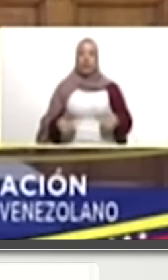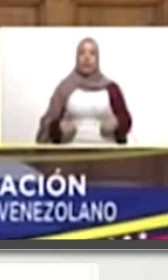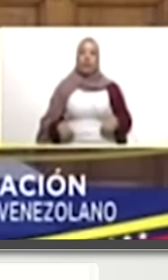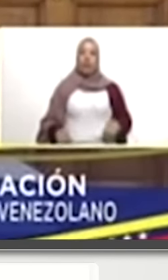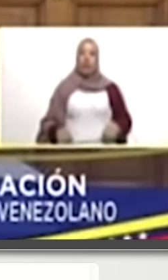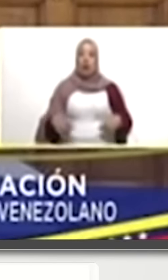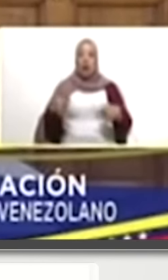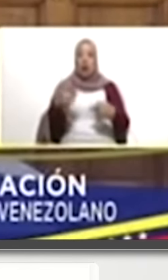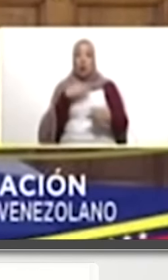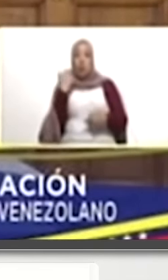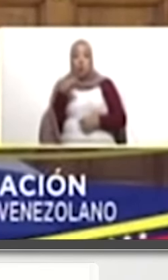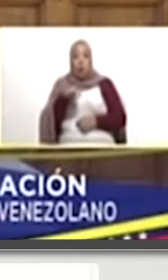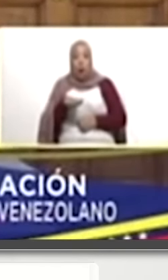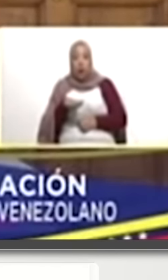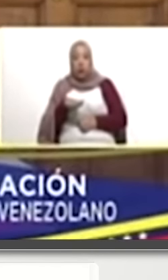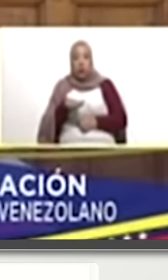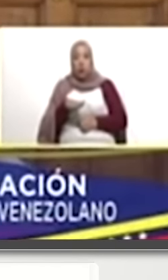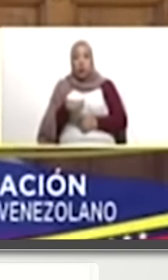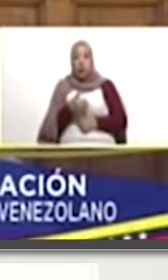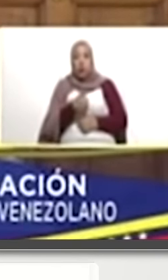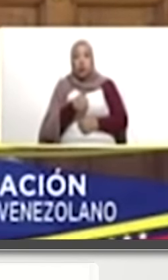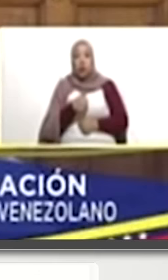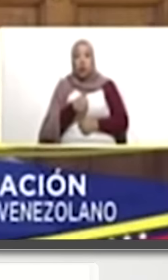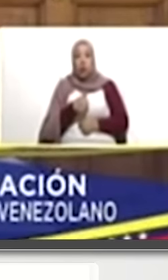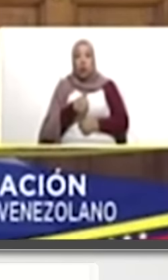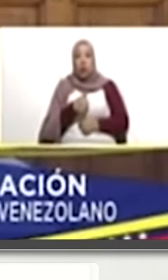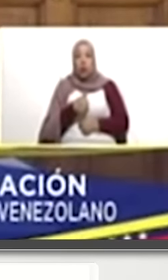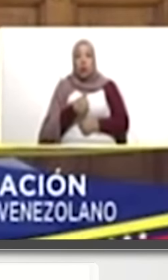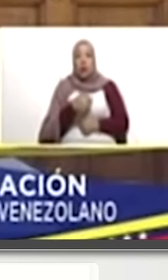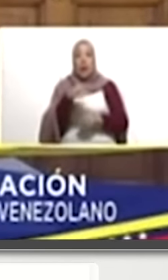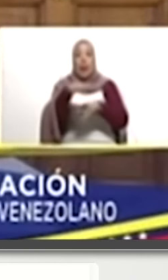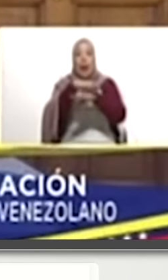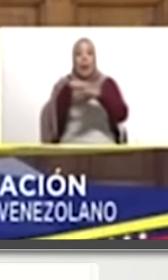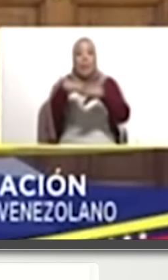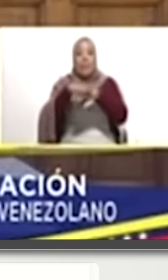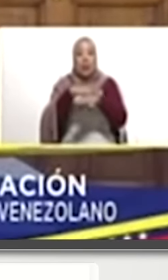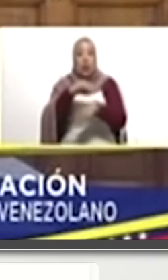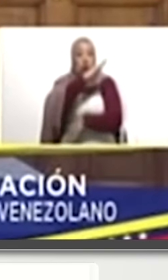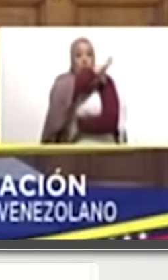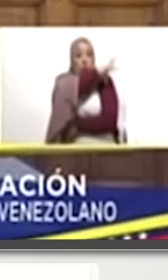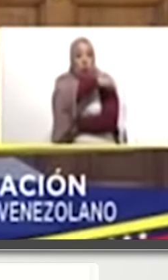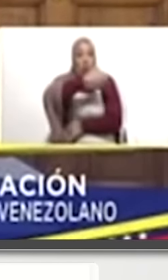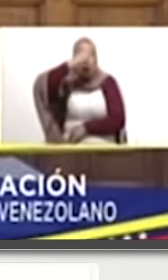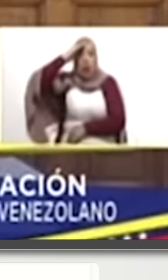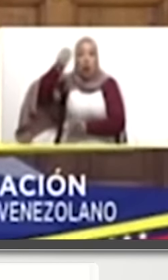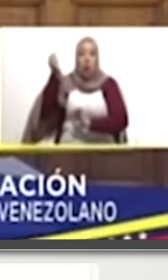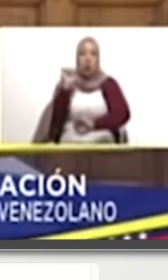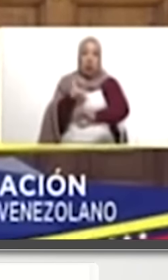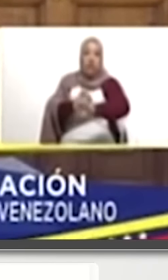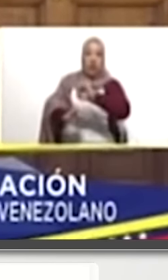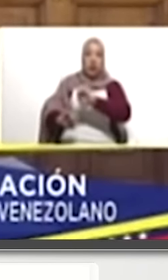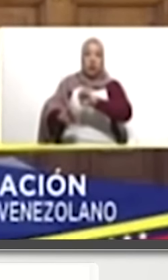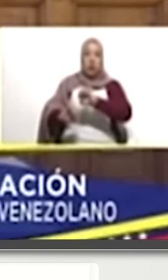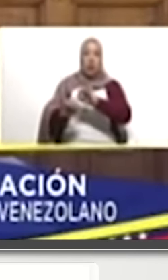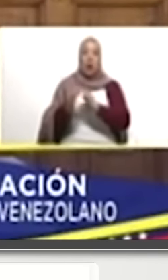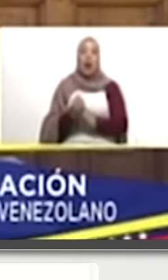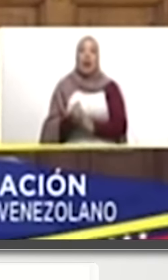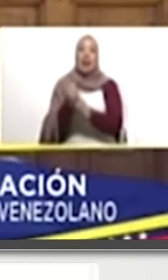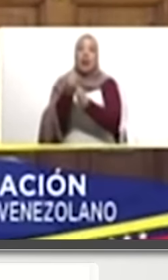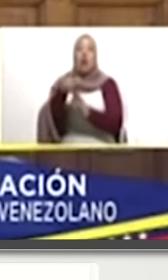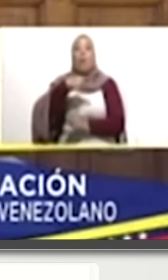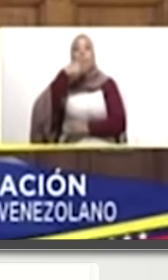carril a crecer a prepararse a tener futuro los muchachos que no siga siendo el país de